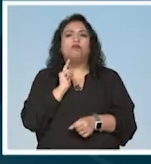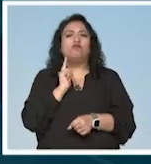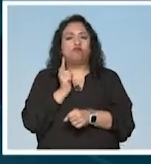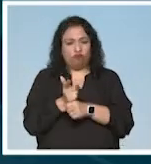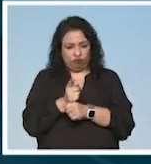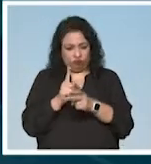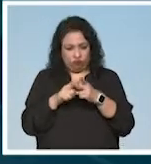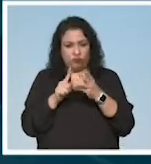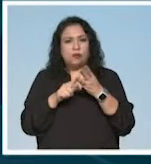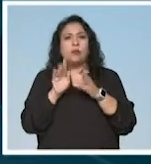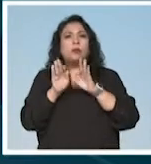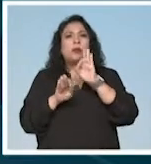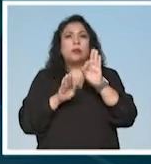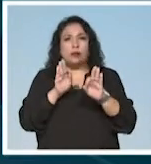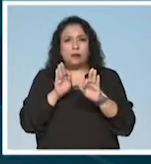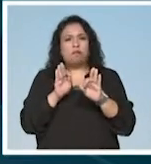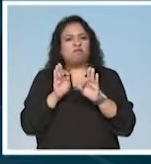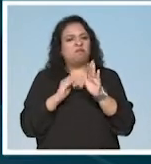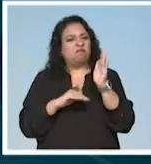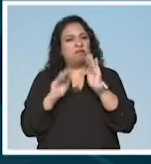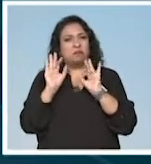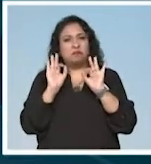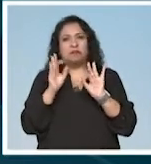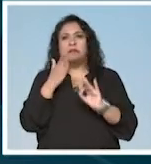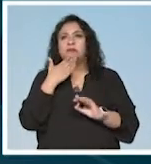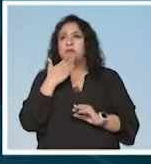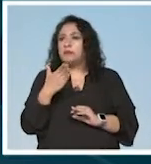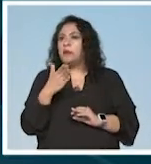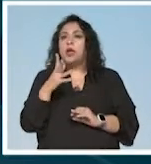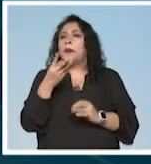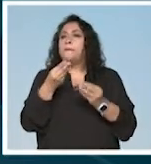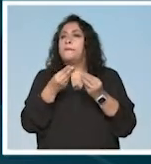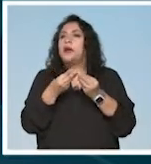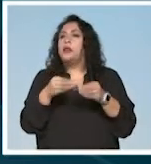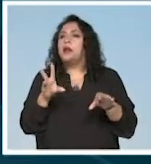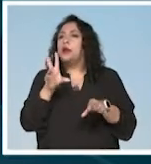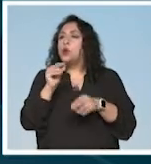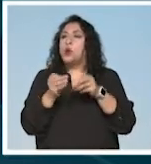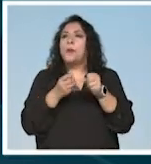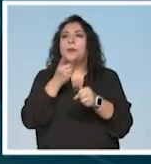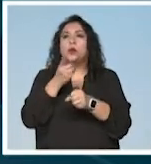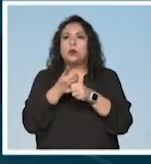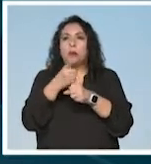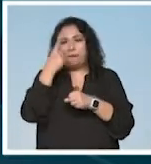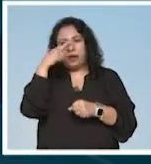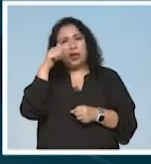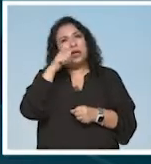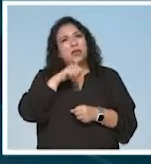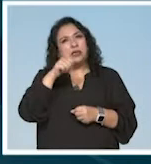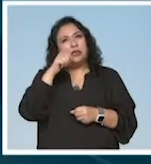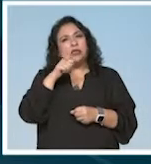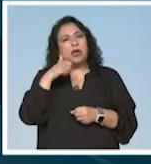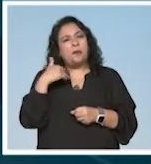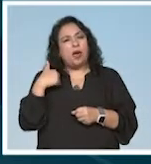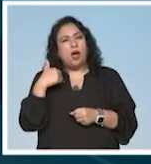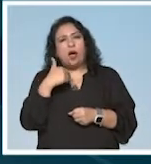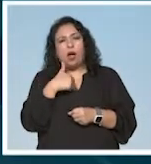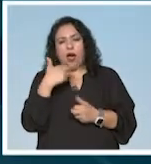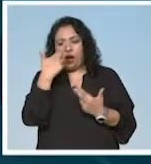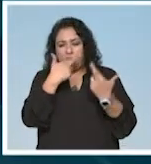detección y su tratamiento exitoso no perdamos la oportunidad de siempre estarnos